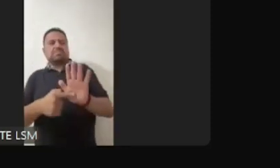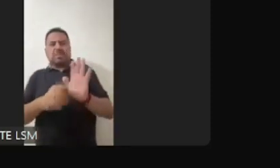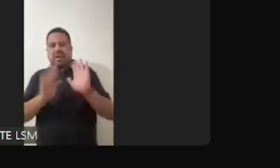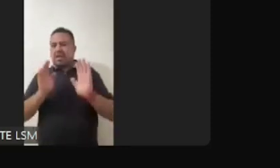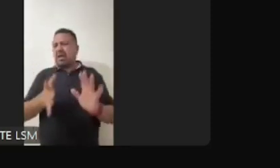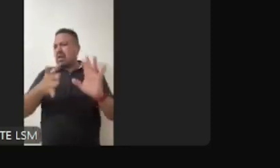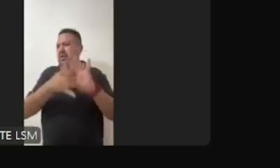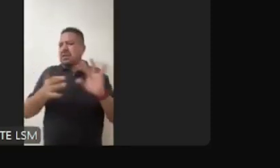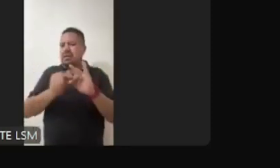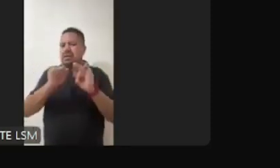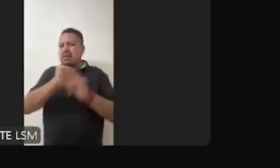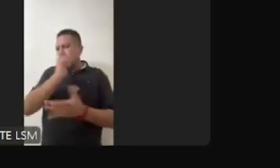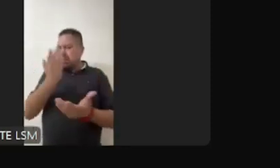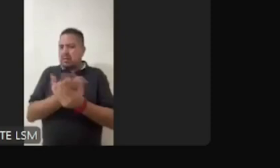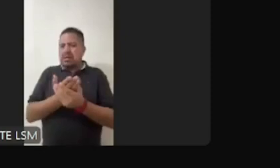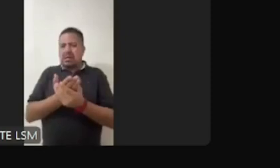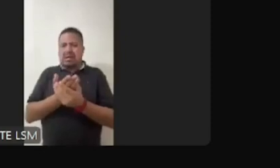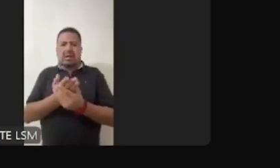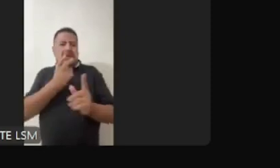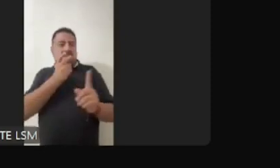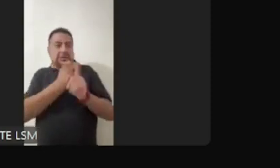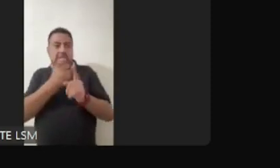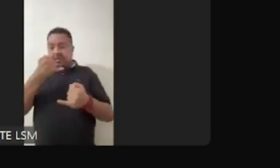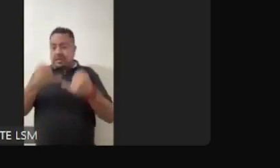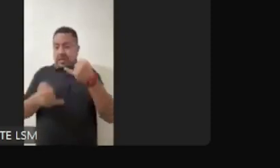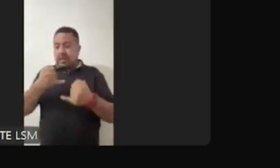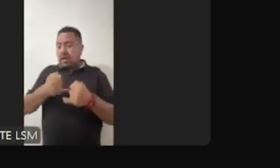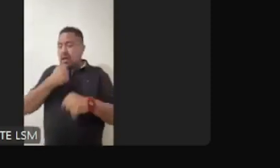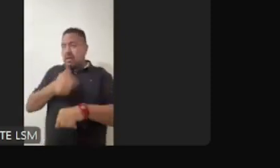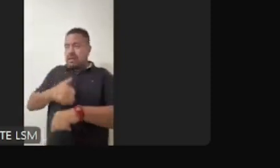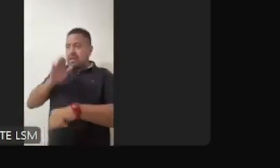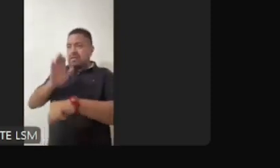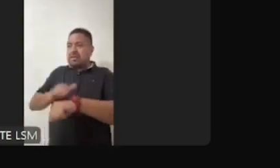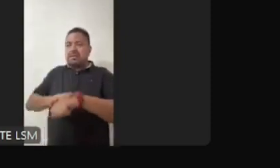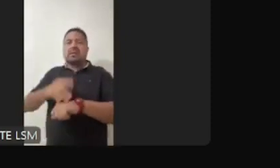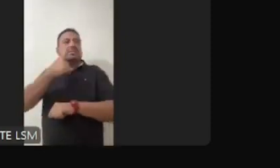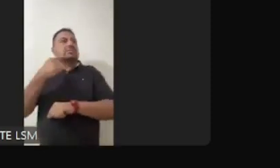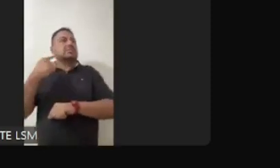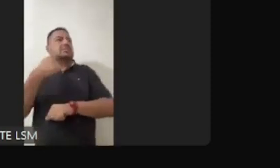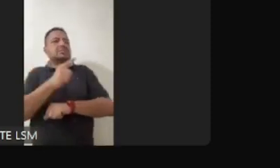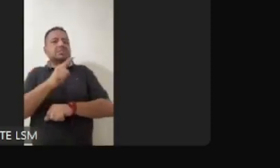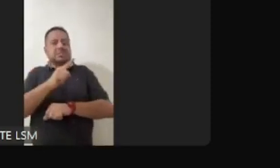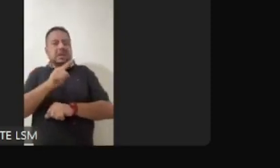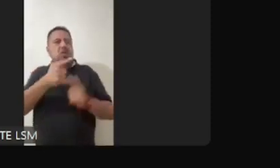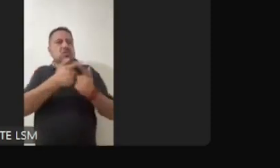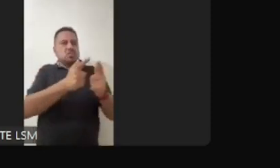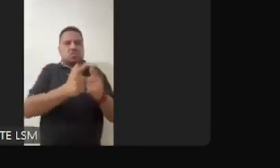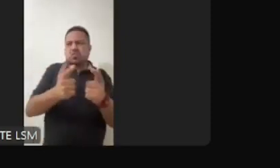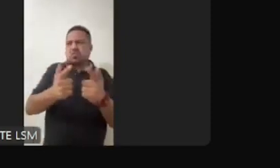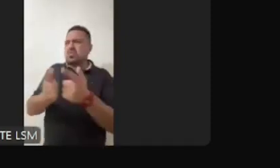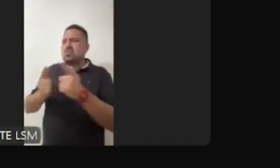en el expediente en que se actúa este tribunal advierte que la queja en sede intrapartidaria